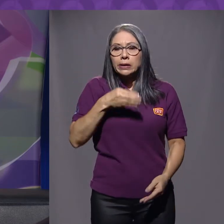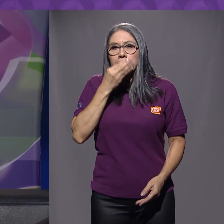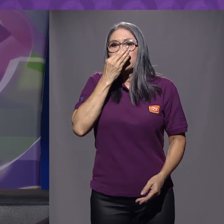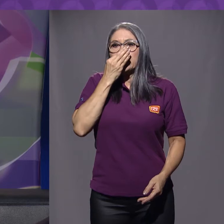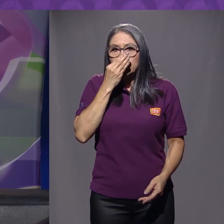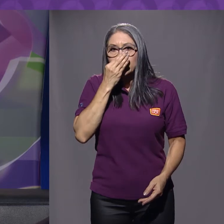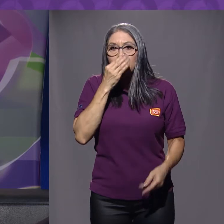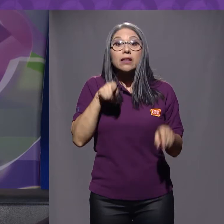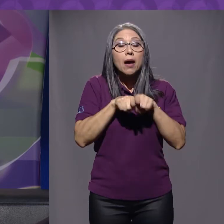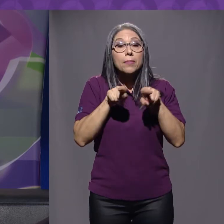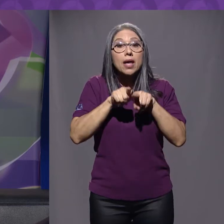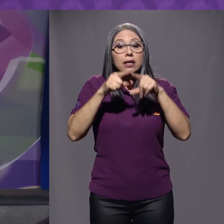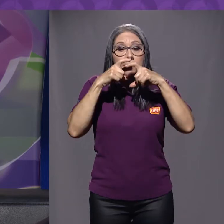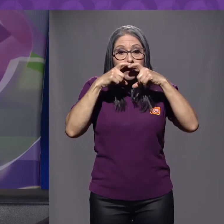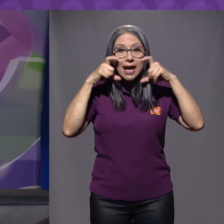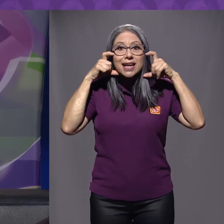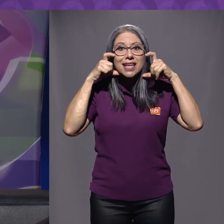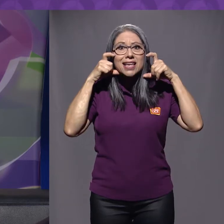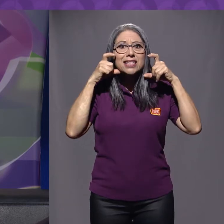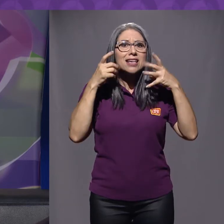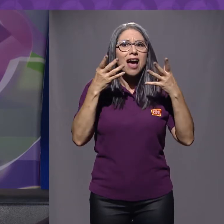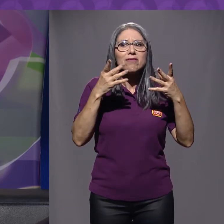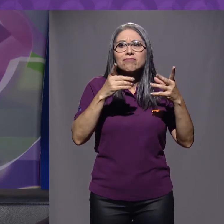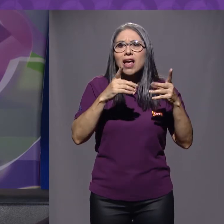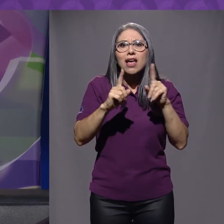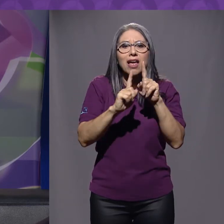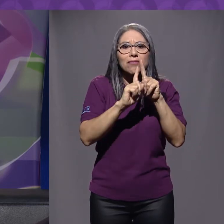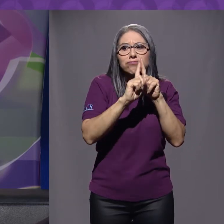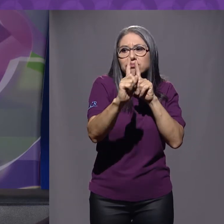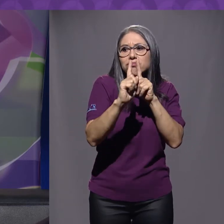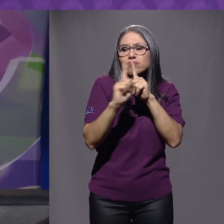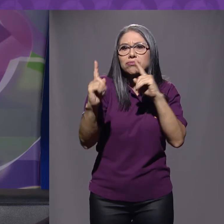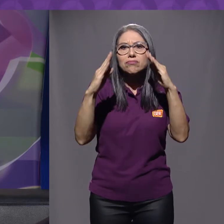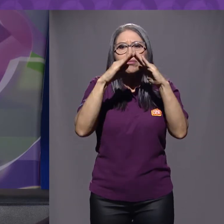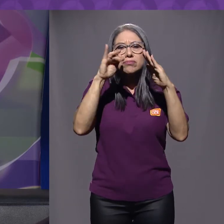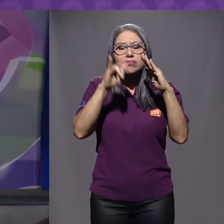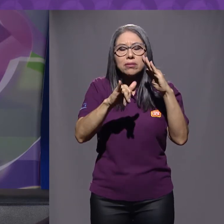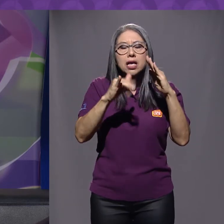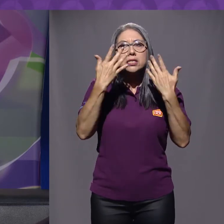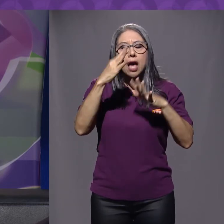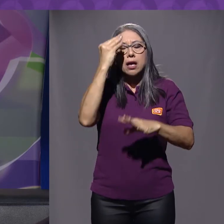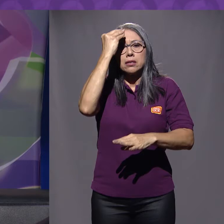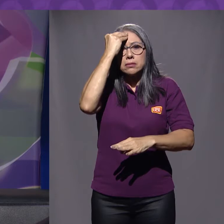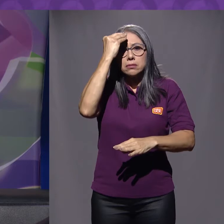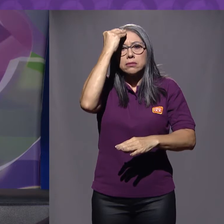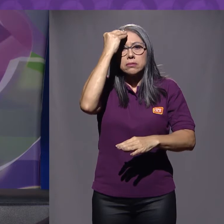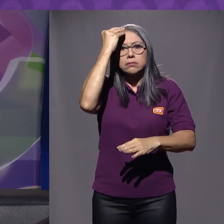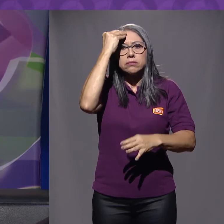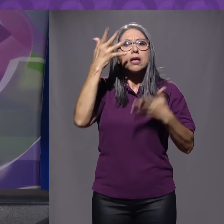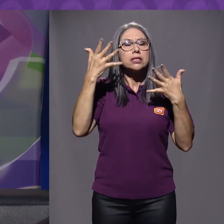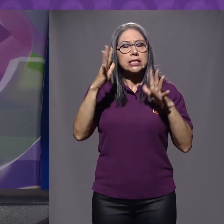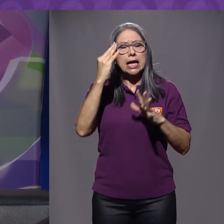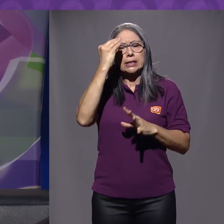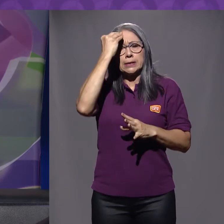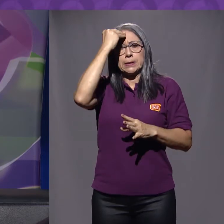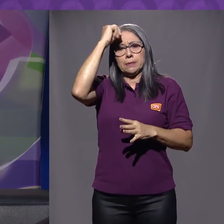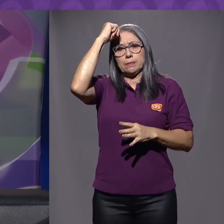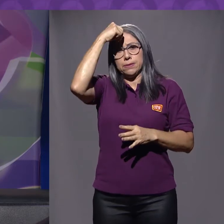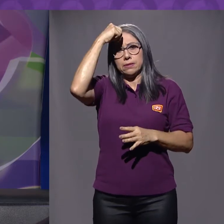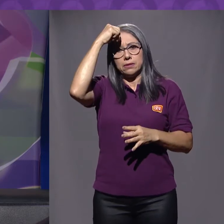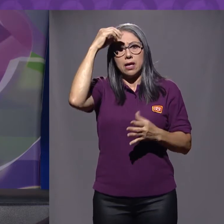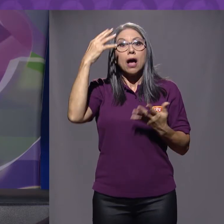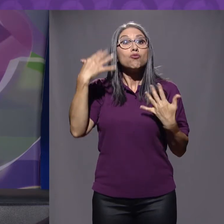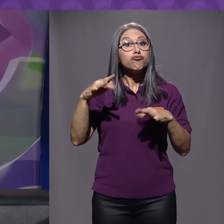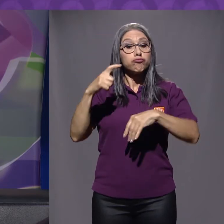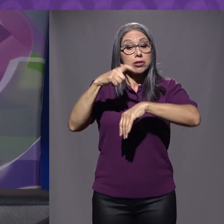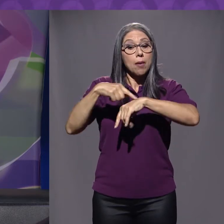el distanciamiento social, hasta que calamos. Pero pasamos un tiempo que posiblemente ese tiempo